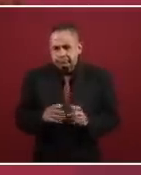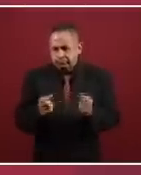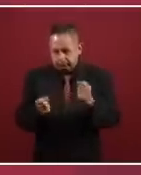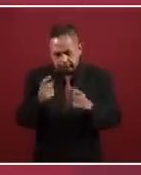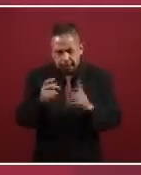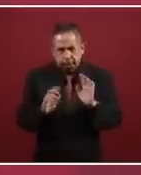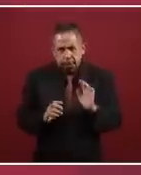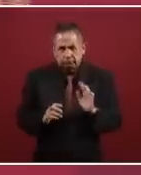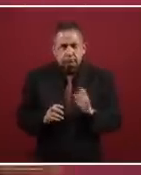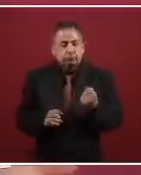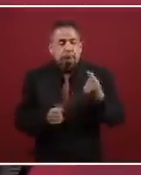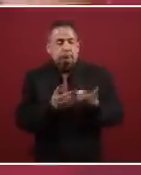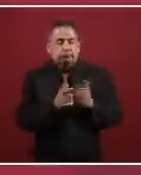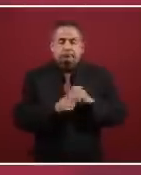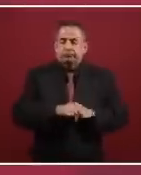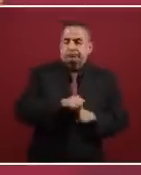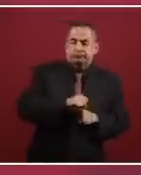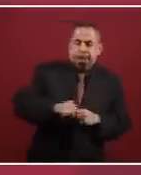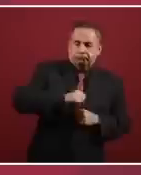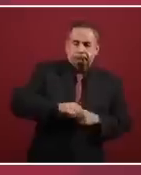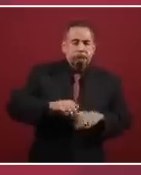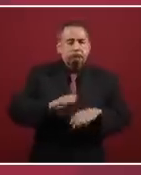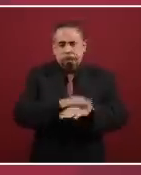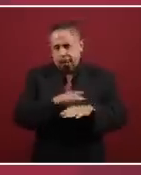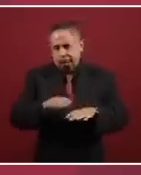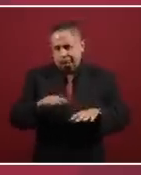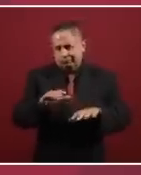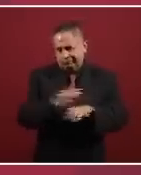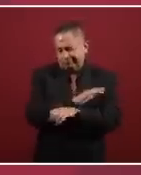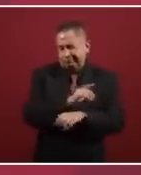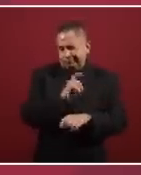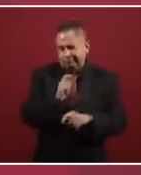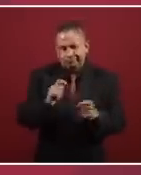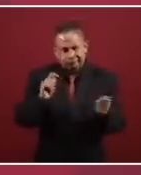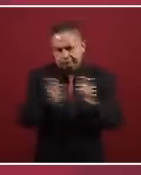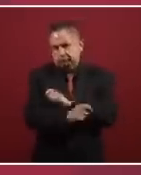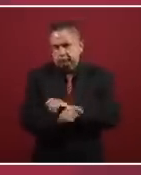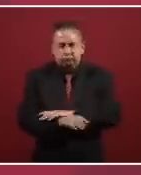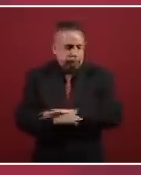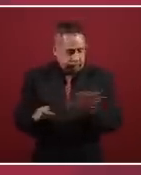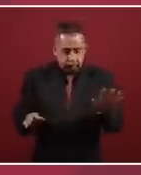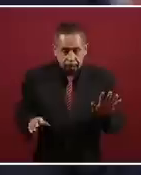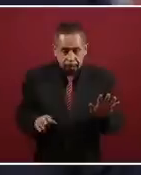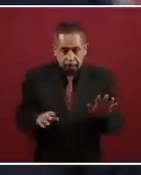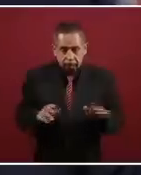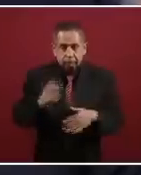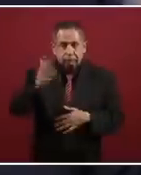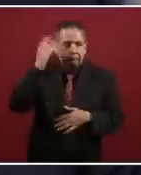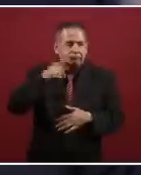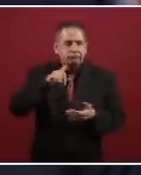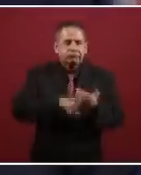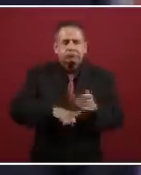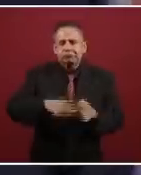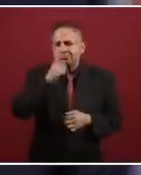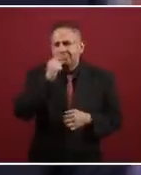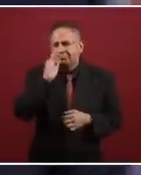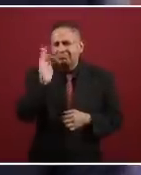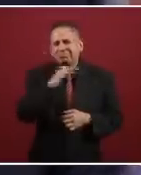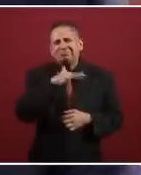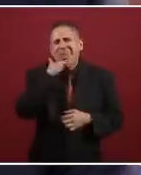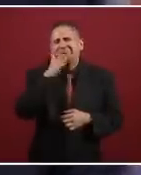también resistencias porque es un cambio. Lo cierto es que estaba echada a perder esa